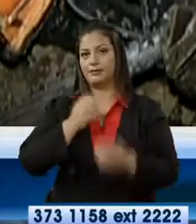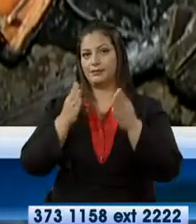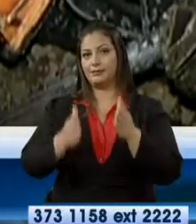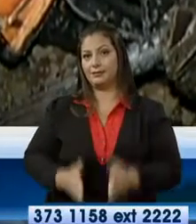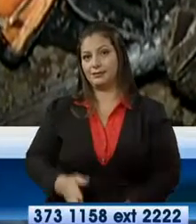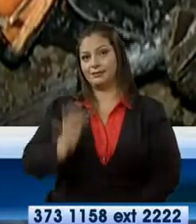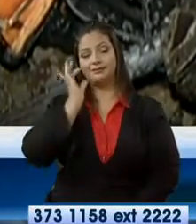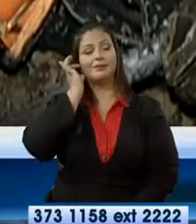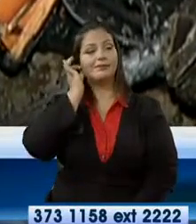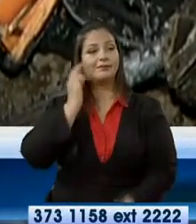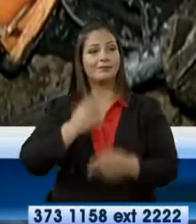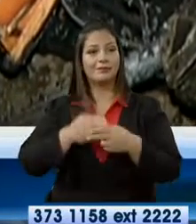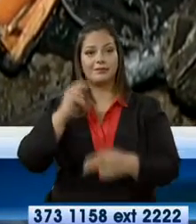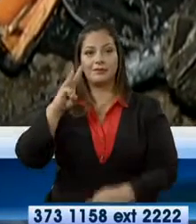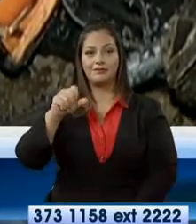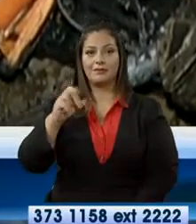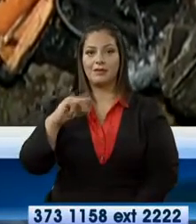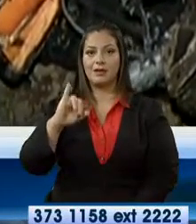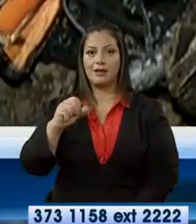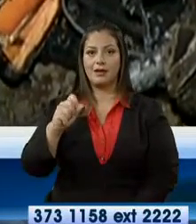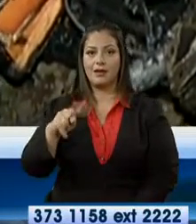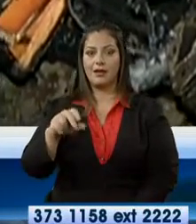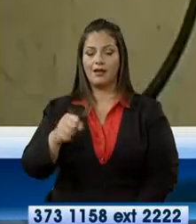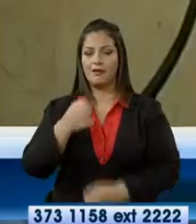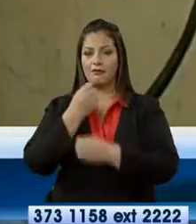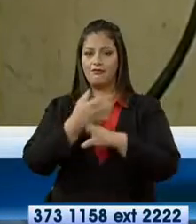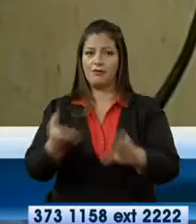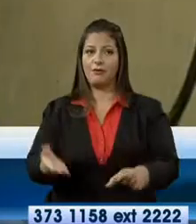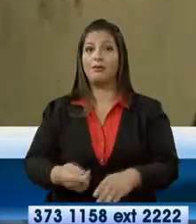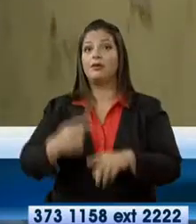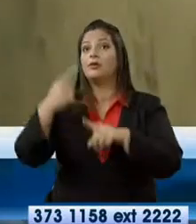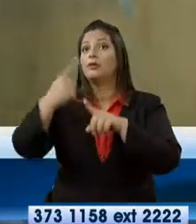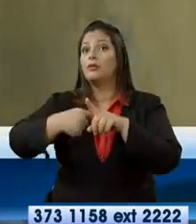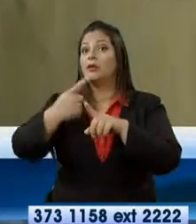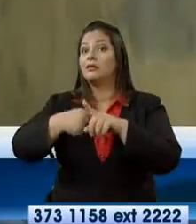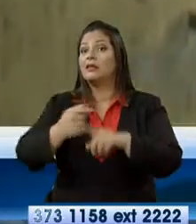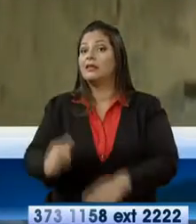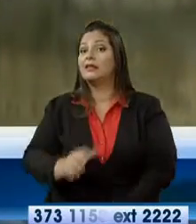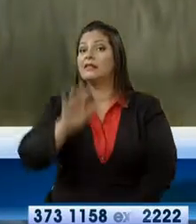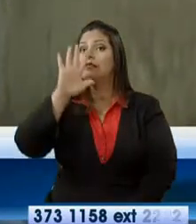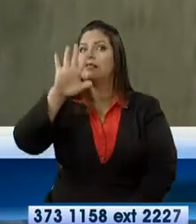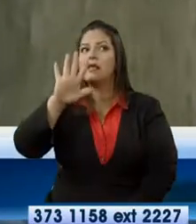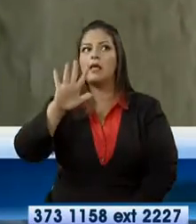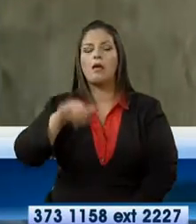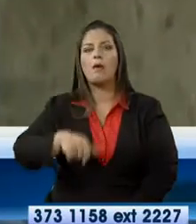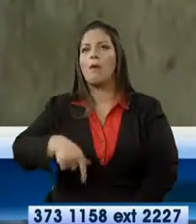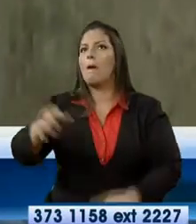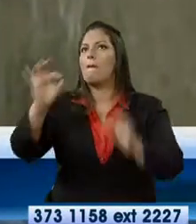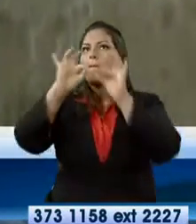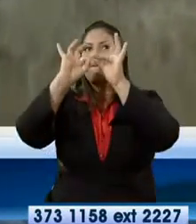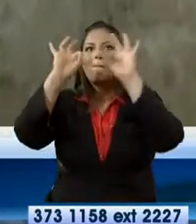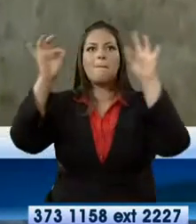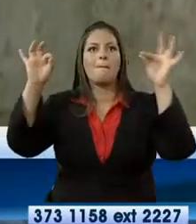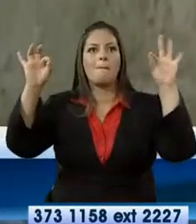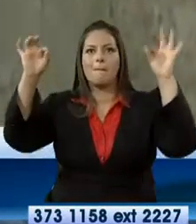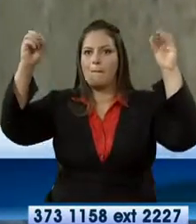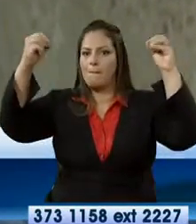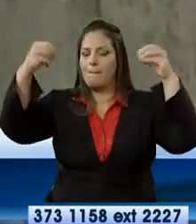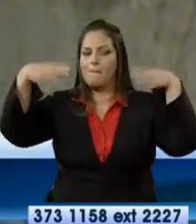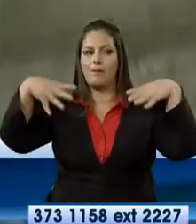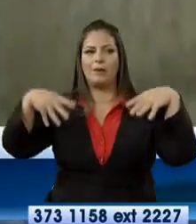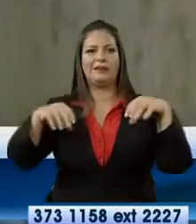que llevaba 5 meses sin energía eléctrica por una deuda de $80. Esto la